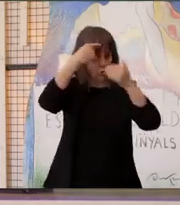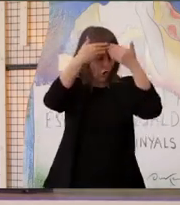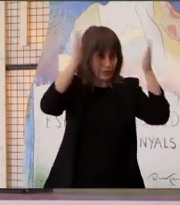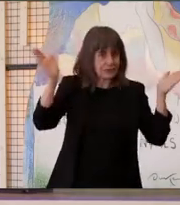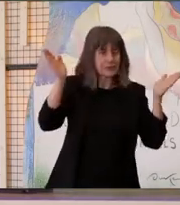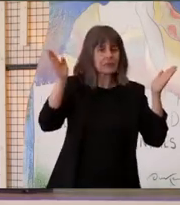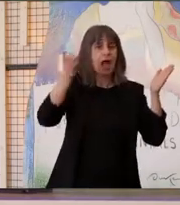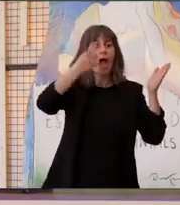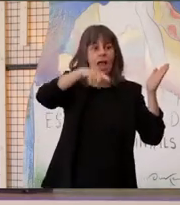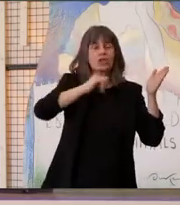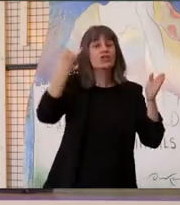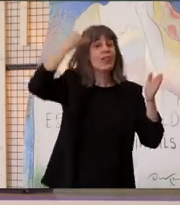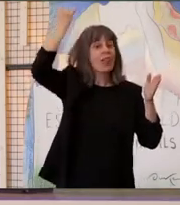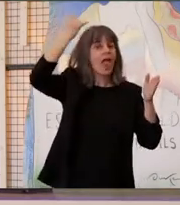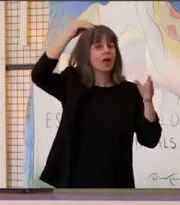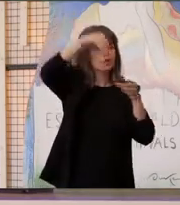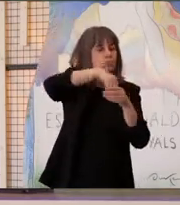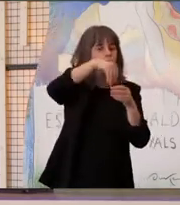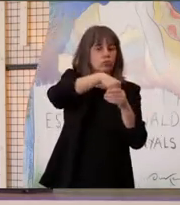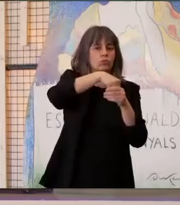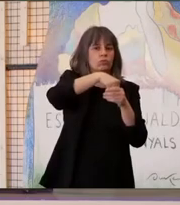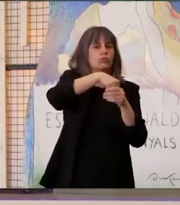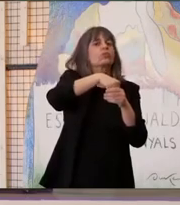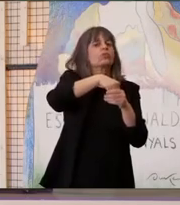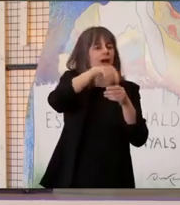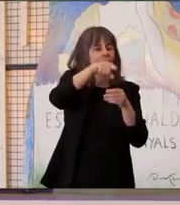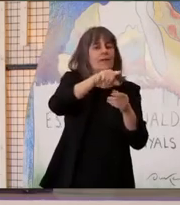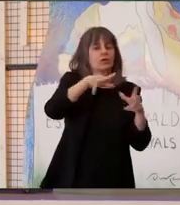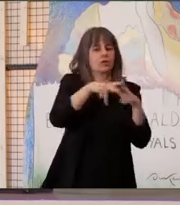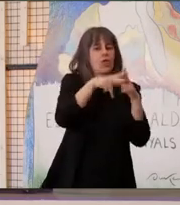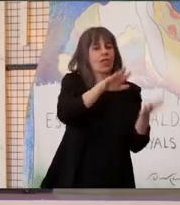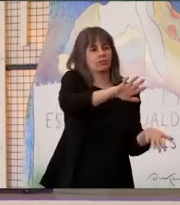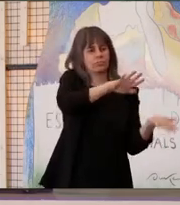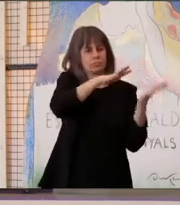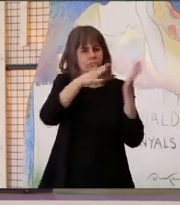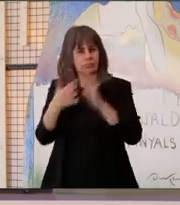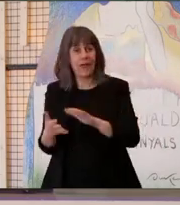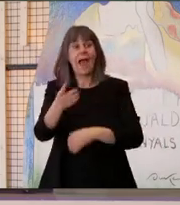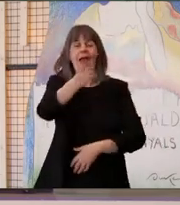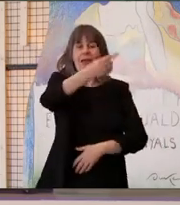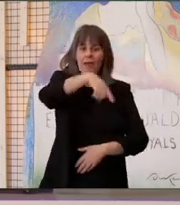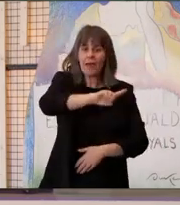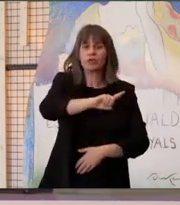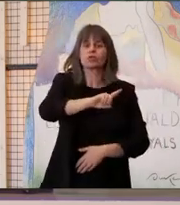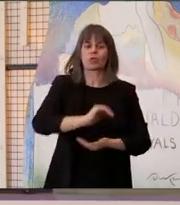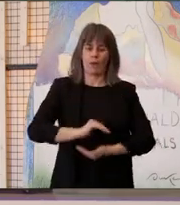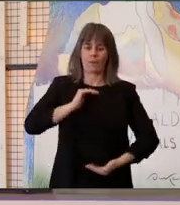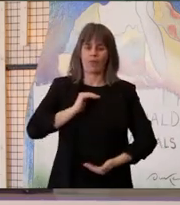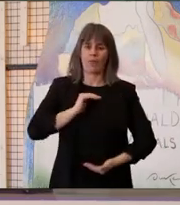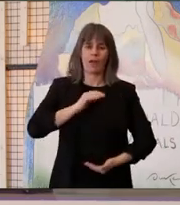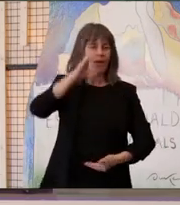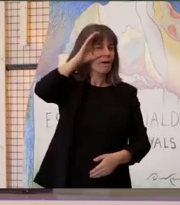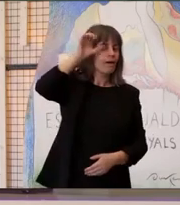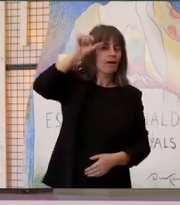propio ideario ideológico la transformación social los que han tenido más capacidad de escucha